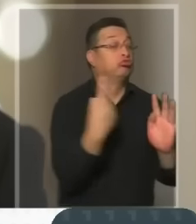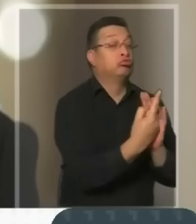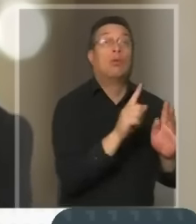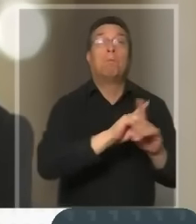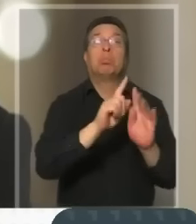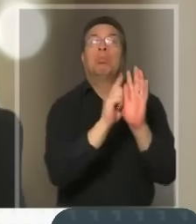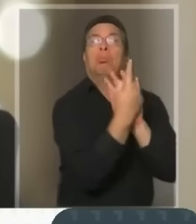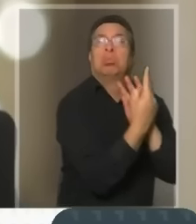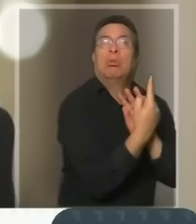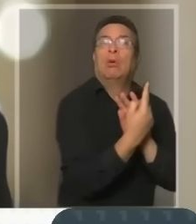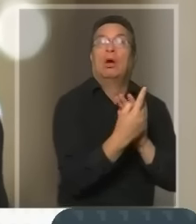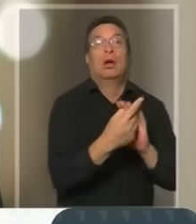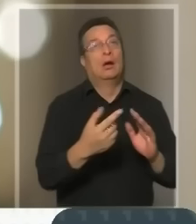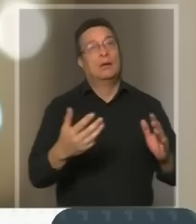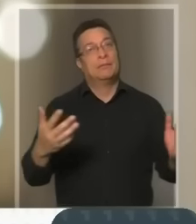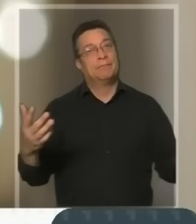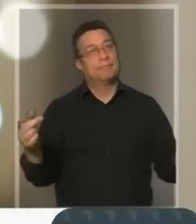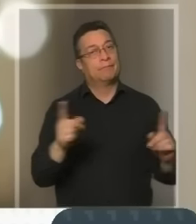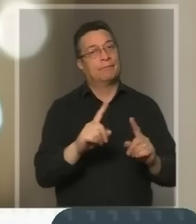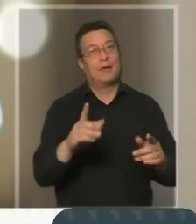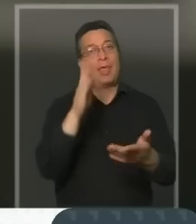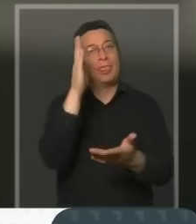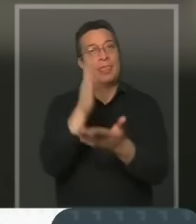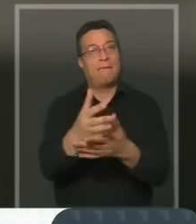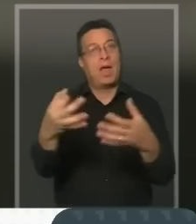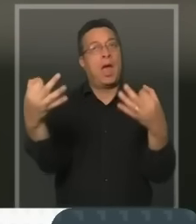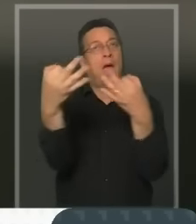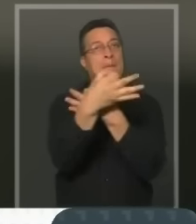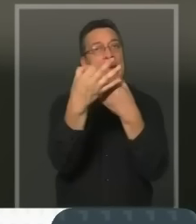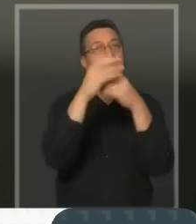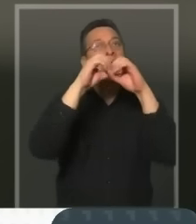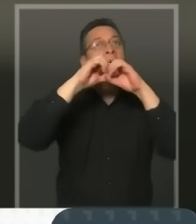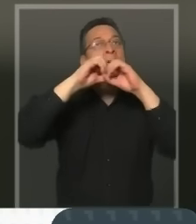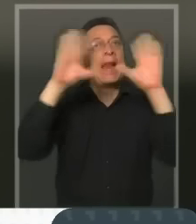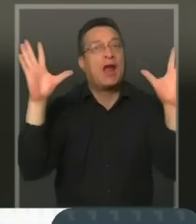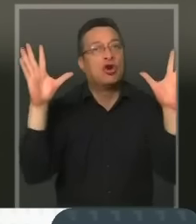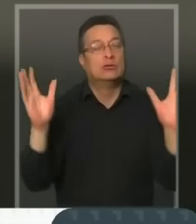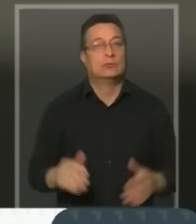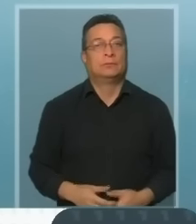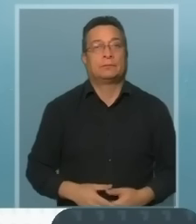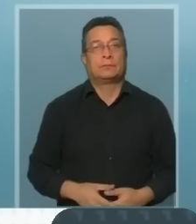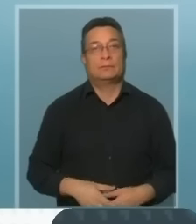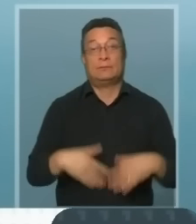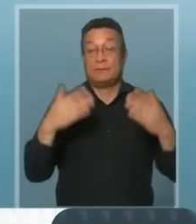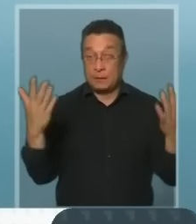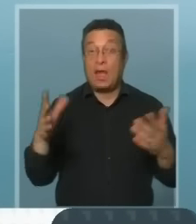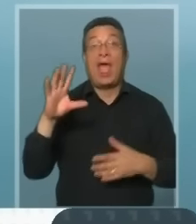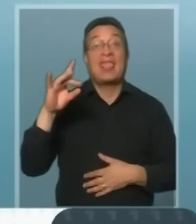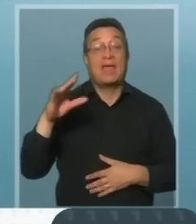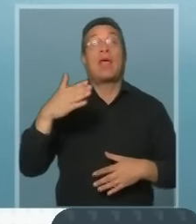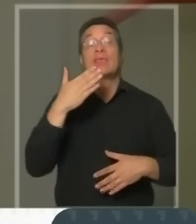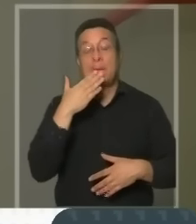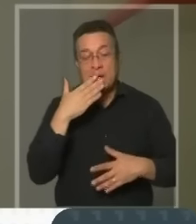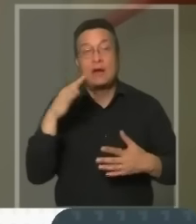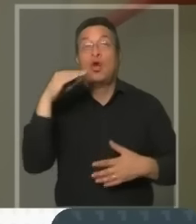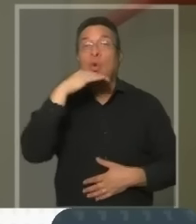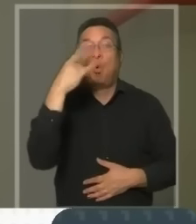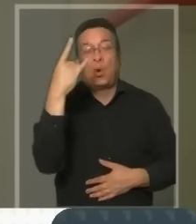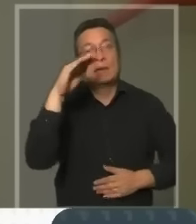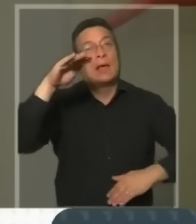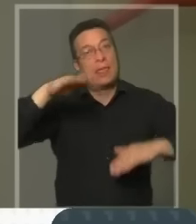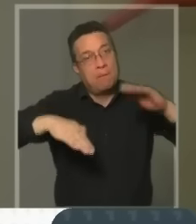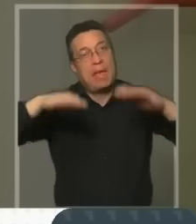Parece absolutamente necesaria una explicación verosímil. Es claro que la edad también determina la urgencia de